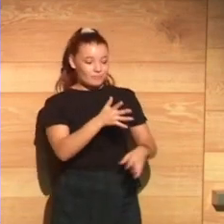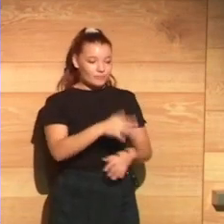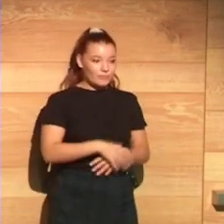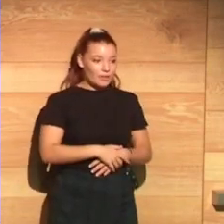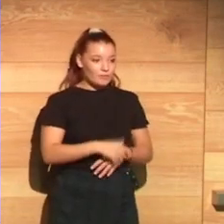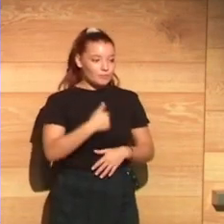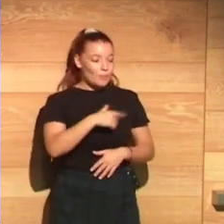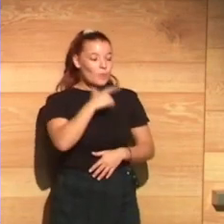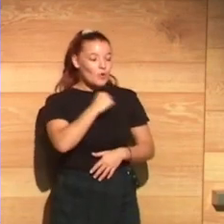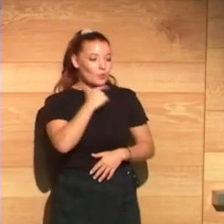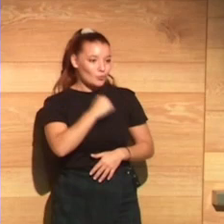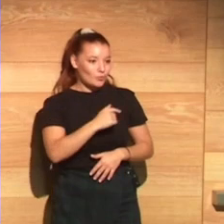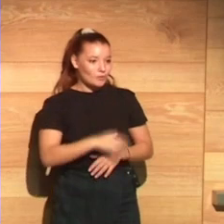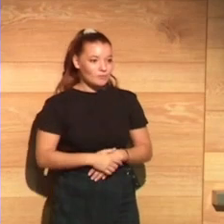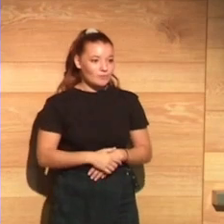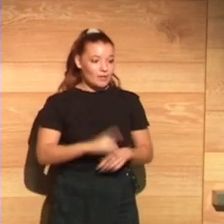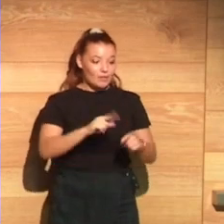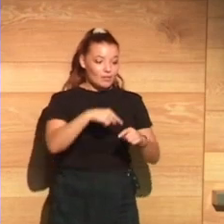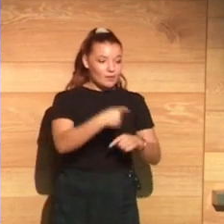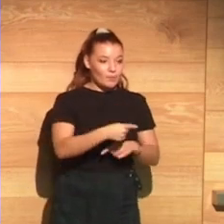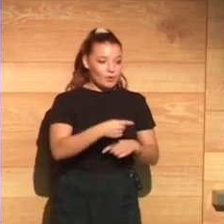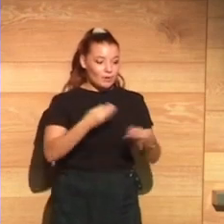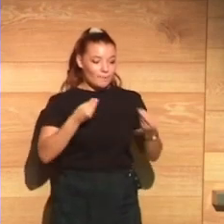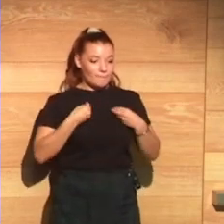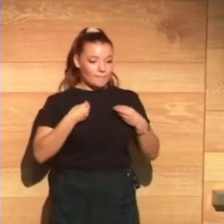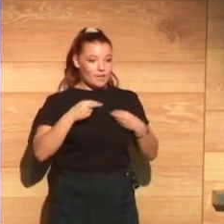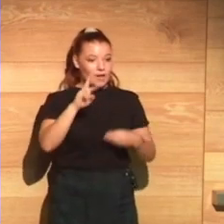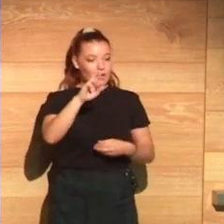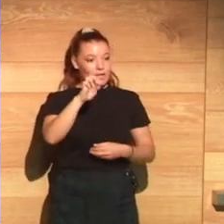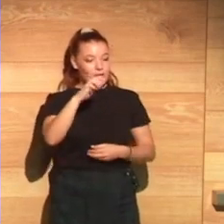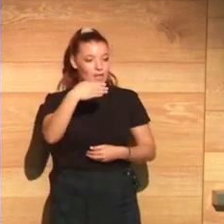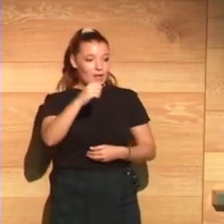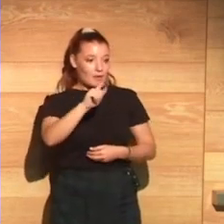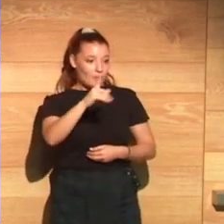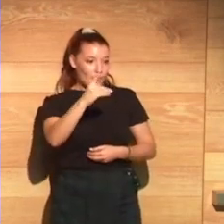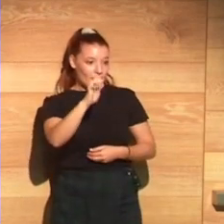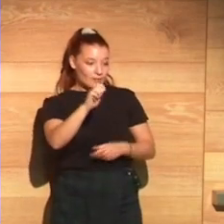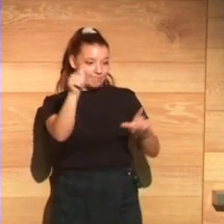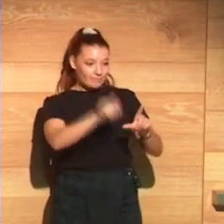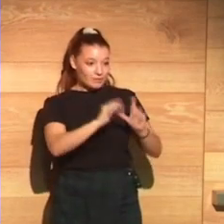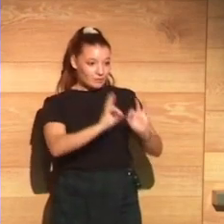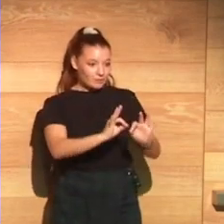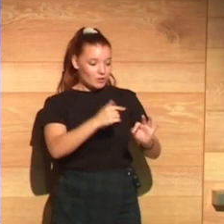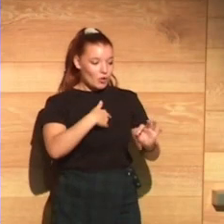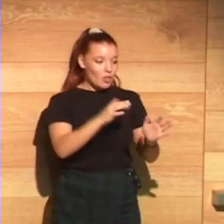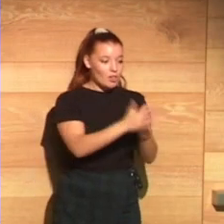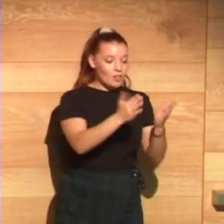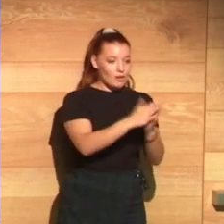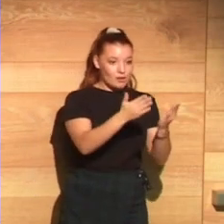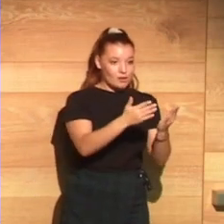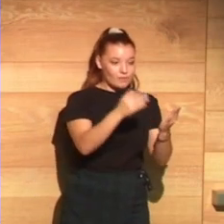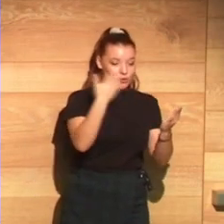ella tampoco es que estuviera muy feliz en esa película, pero a mí me gusta mucho. Luego cuando vi Vida Rebelde